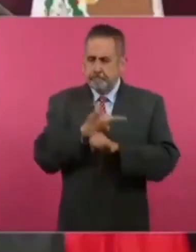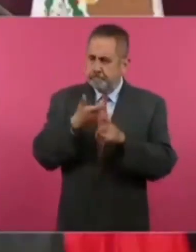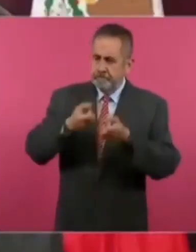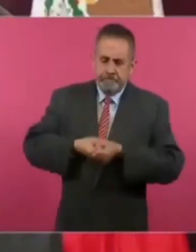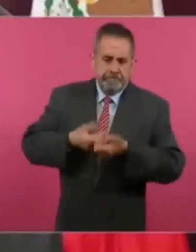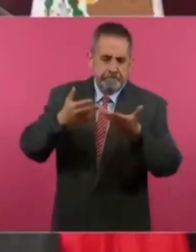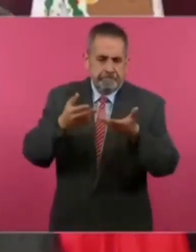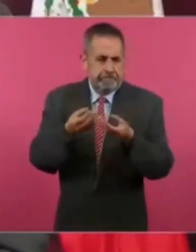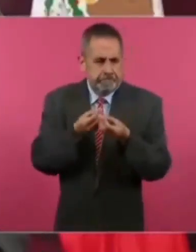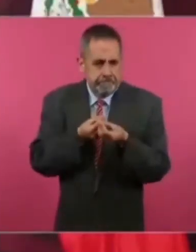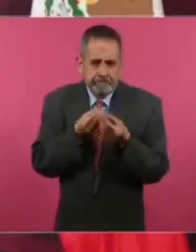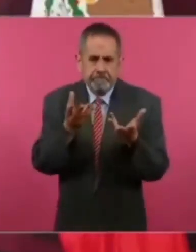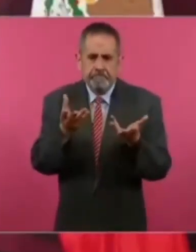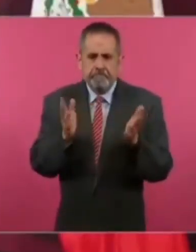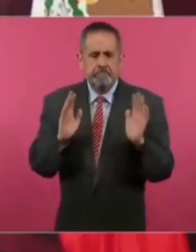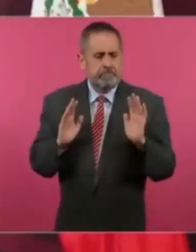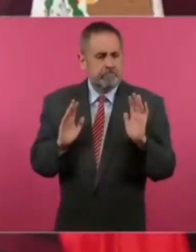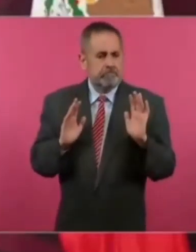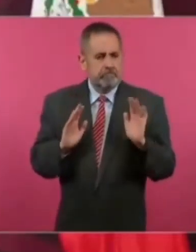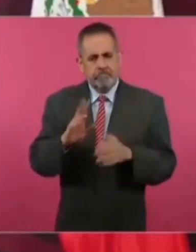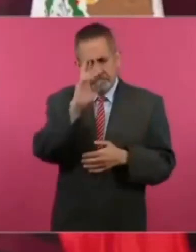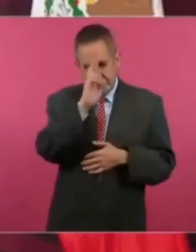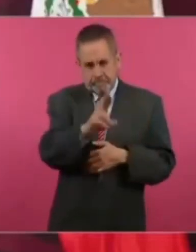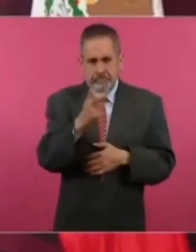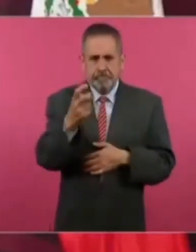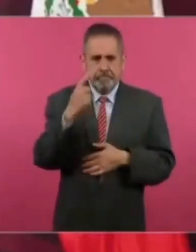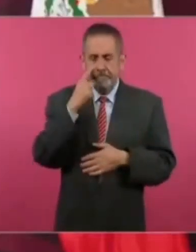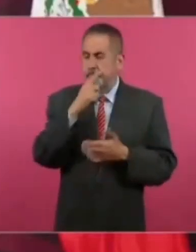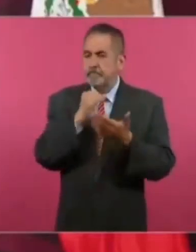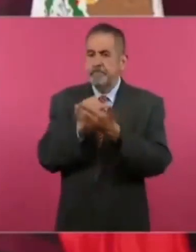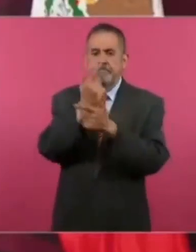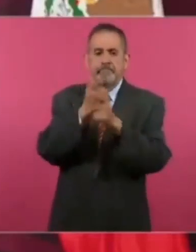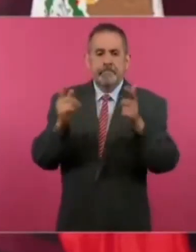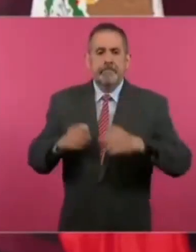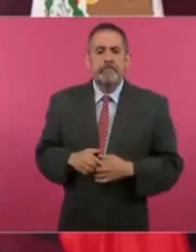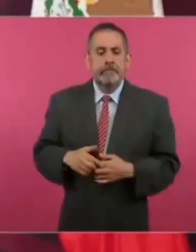a todos. Y eso es la democracia. Y ya nos vamos a ir a desayunar.